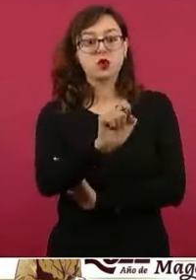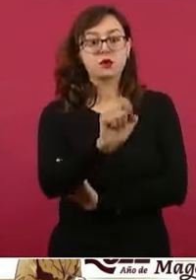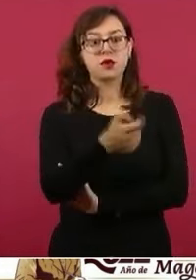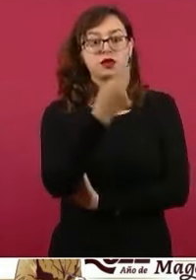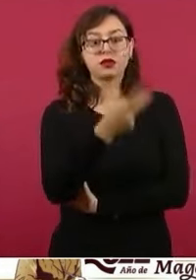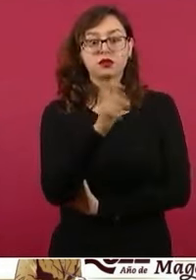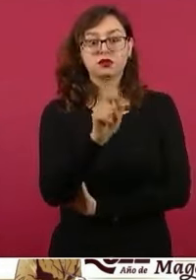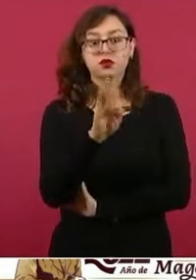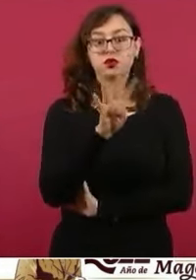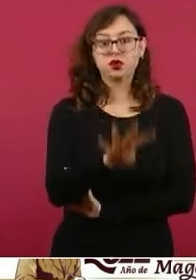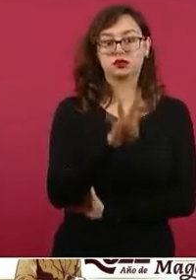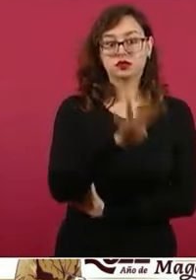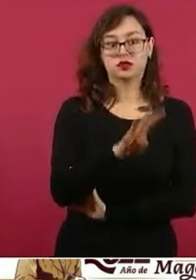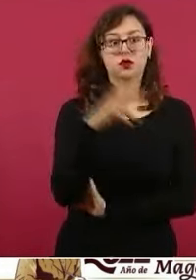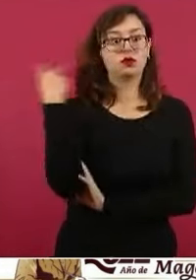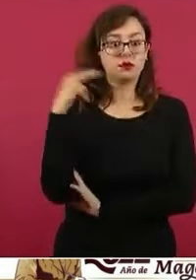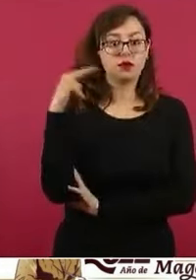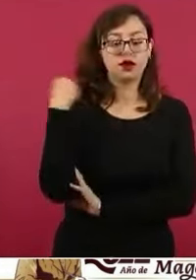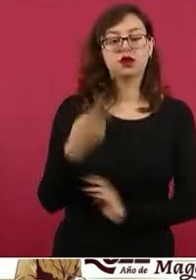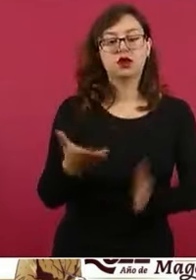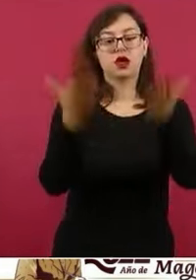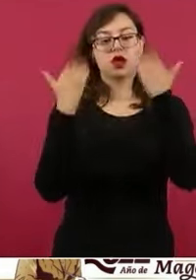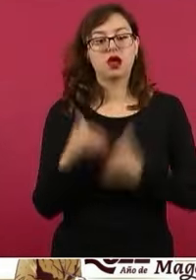$22.19 de BP en Coatzacoalcos, Veracruz,